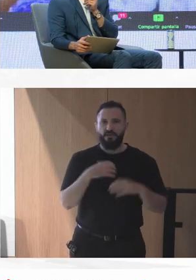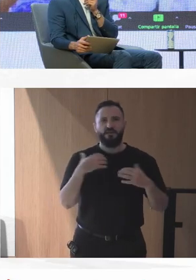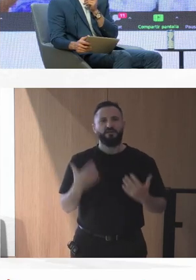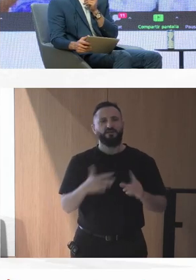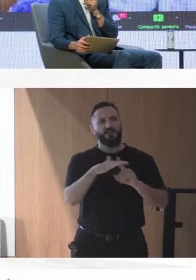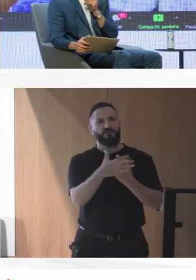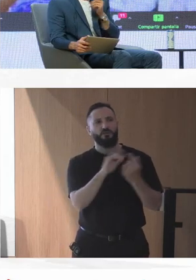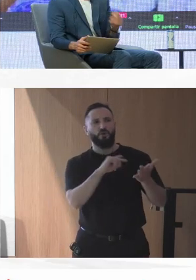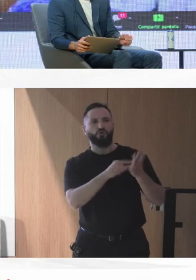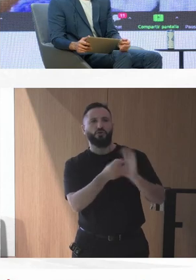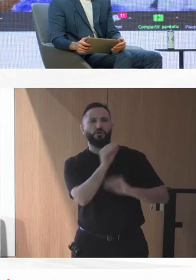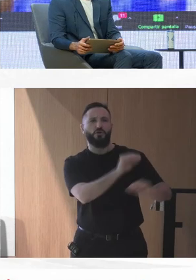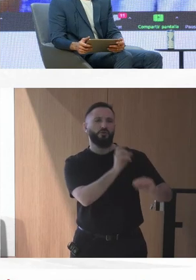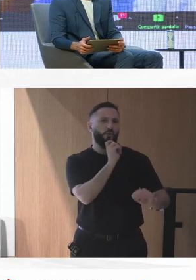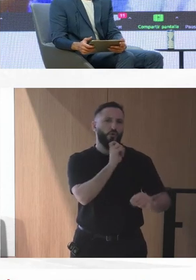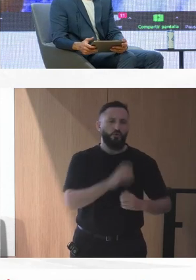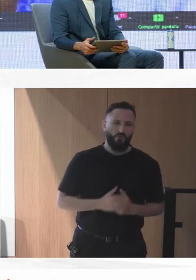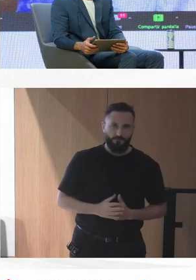respecto?